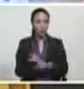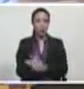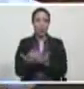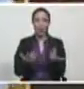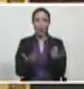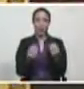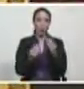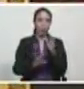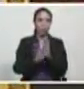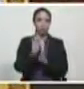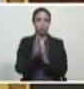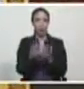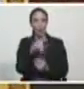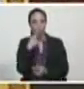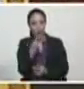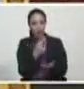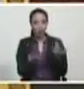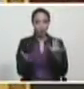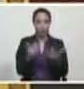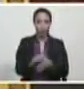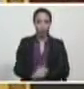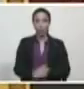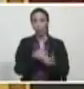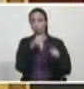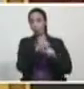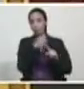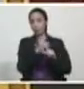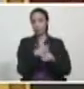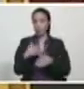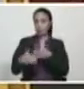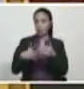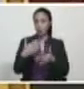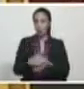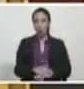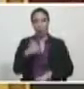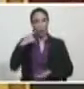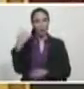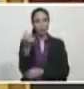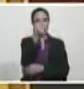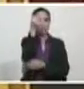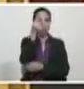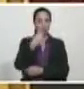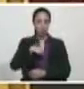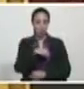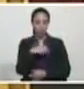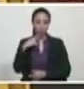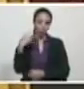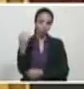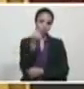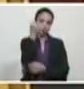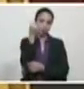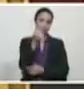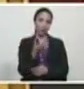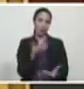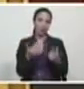estabilidad política, y estamos en plena batalla para vencer absolutamente el sistema de